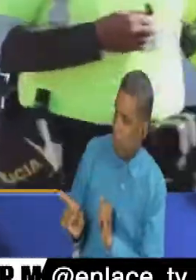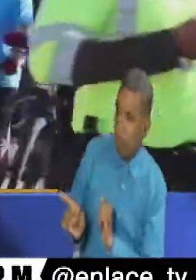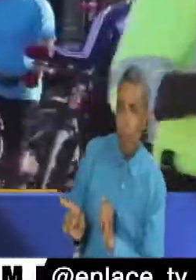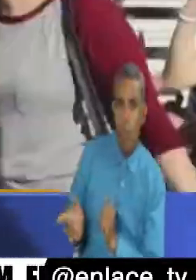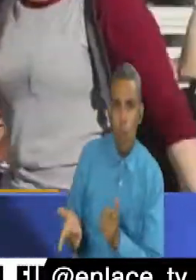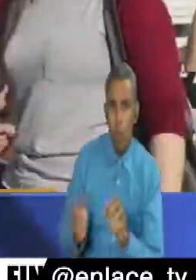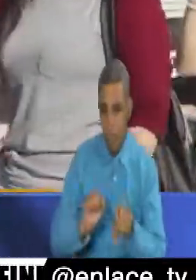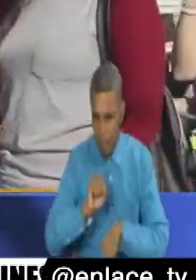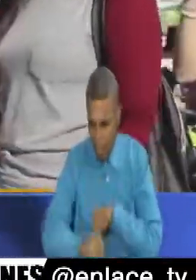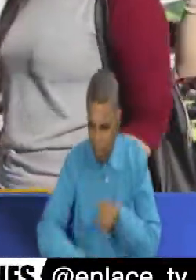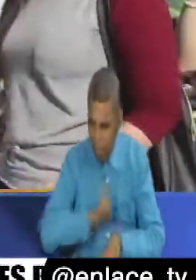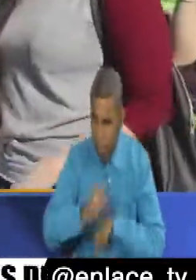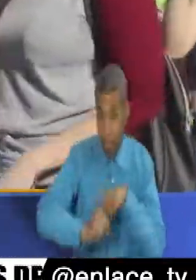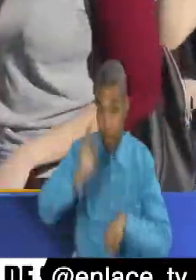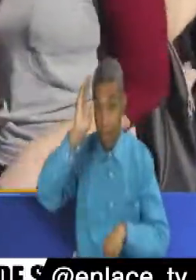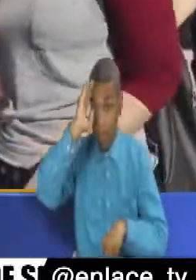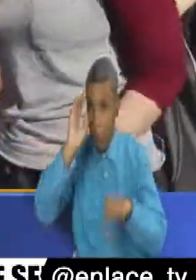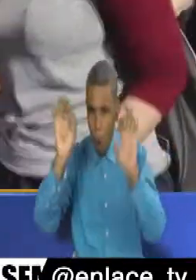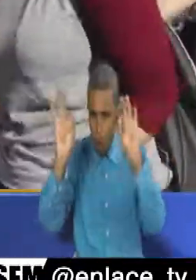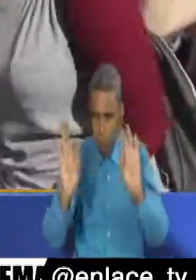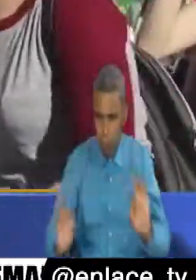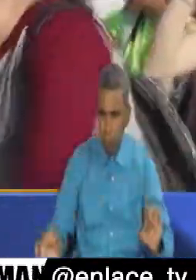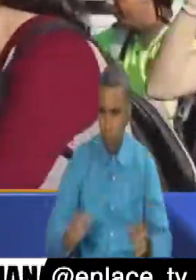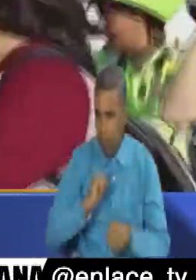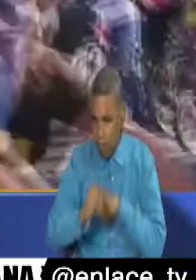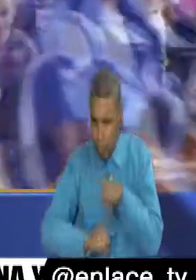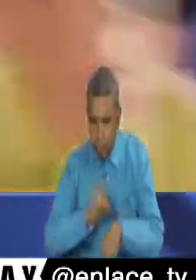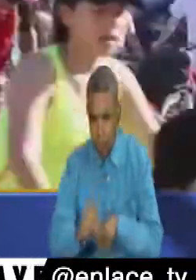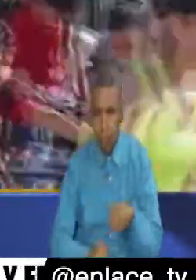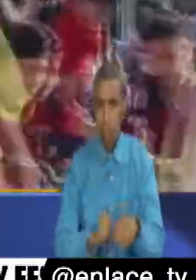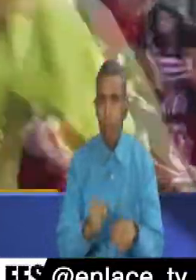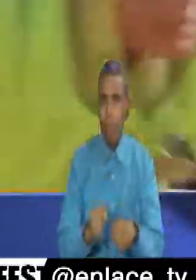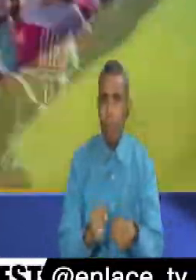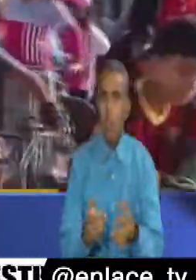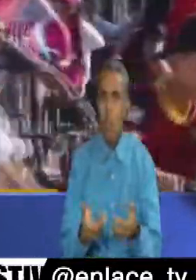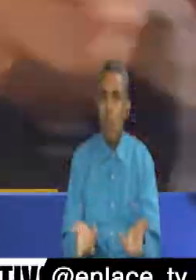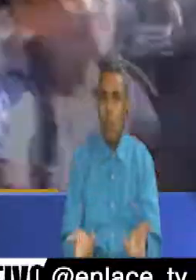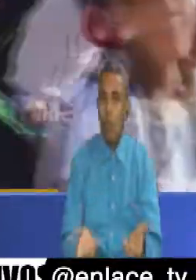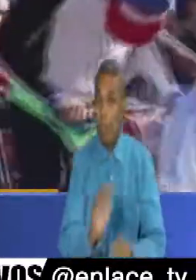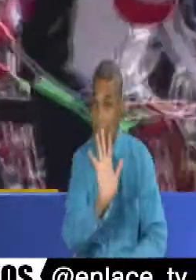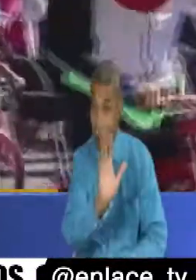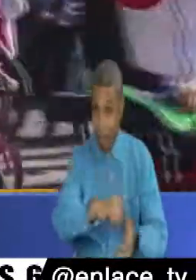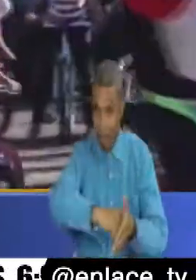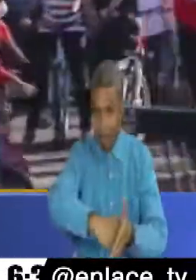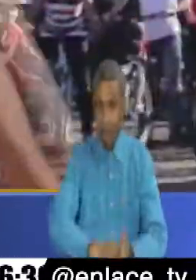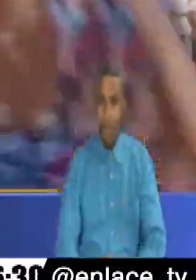ciclorruta recreativa que realizó la Policía Nacional en diferentes comunas de Barranca Bermeja.